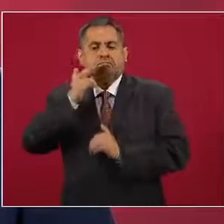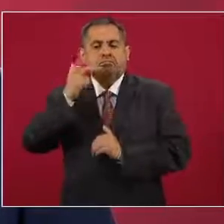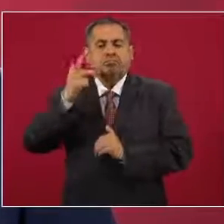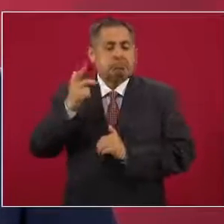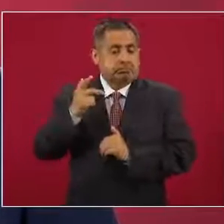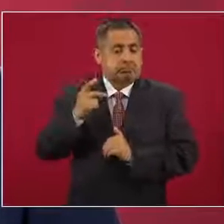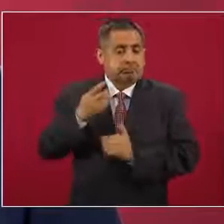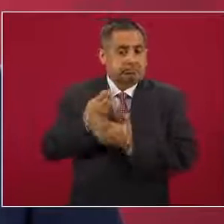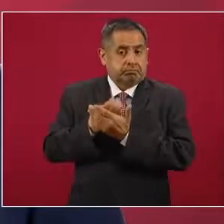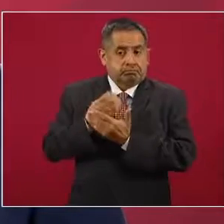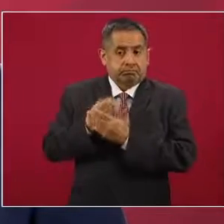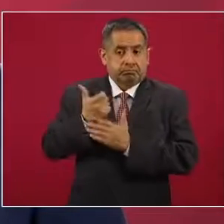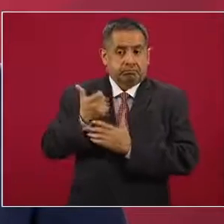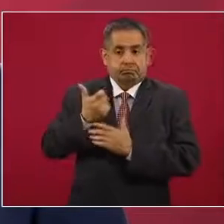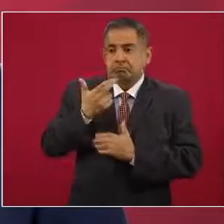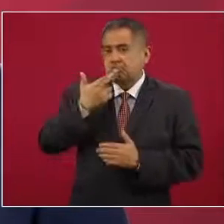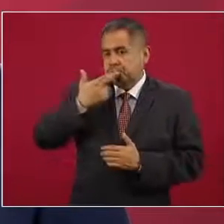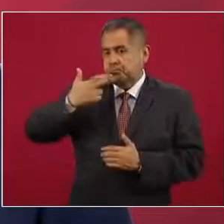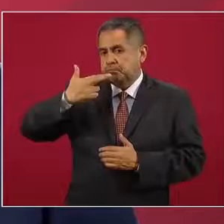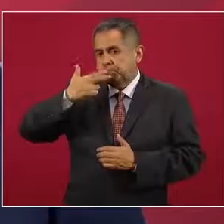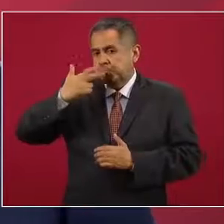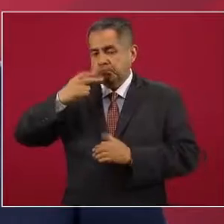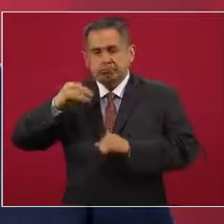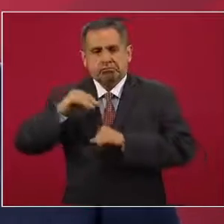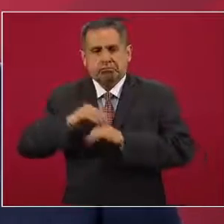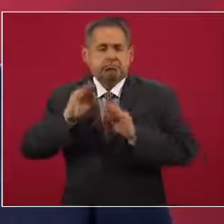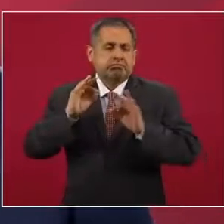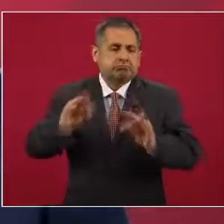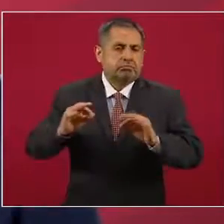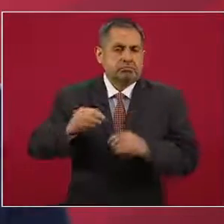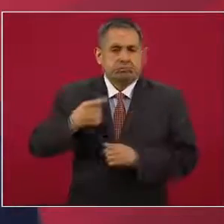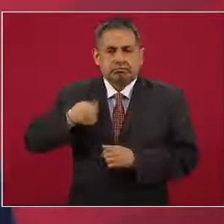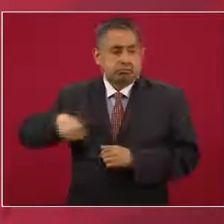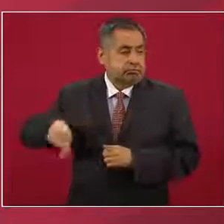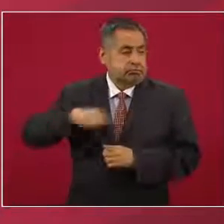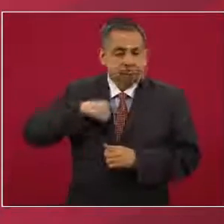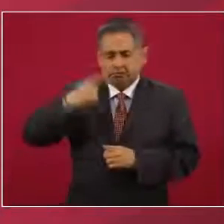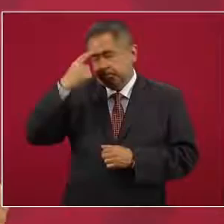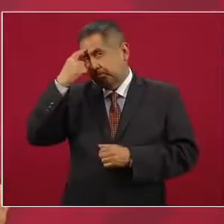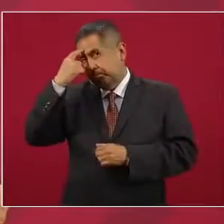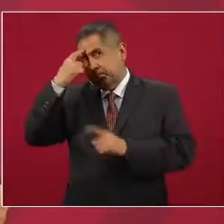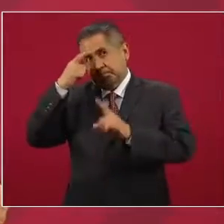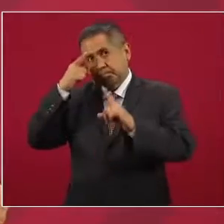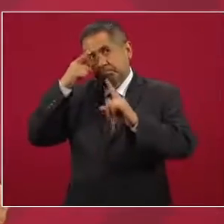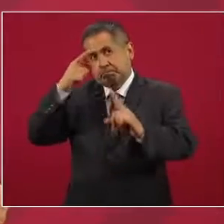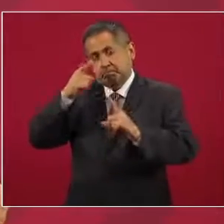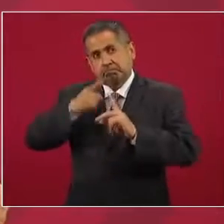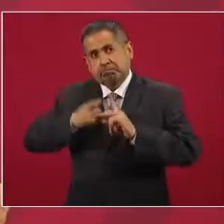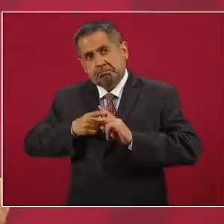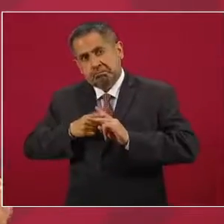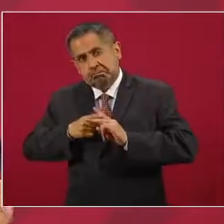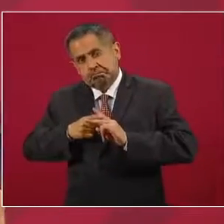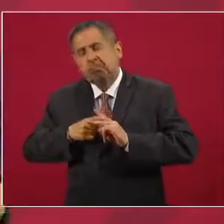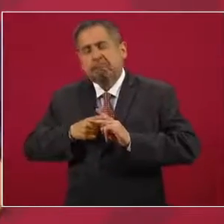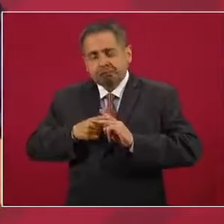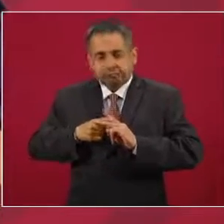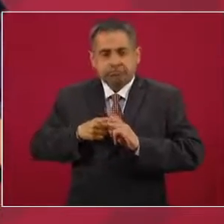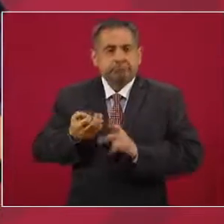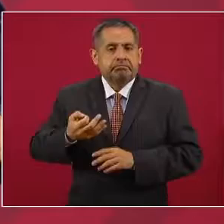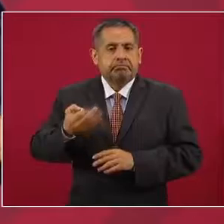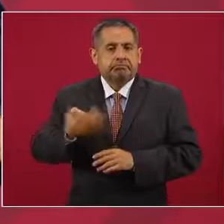recuperando, se está cumpliendo nuestro pronóstico de que